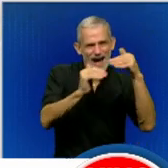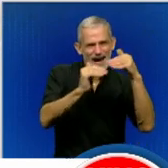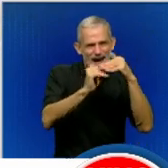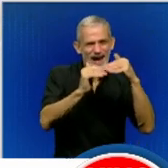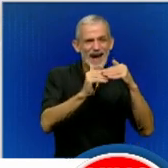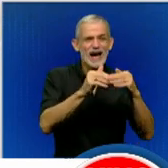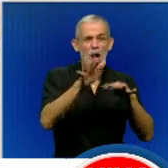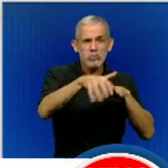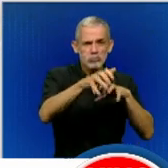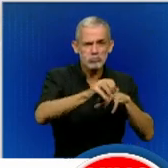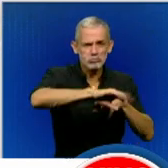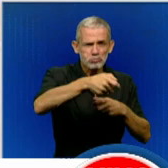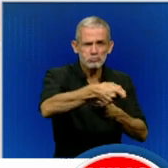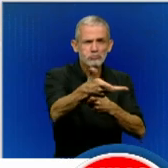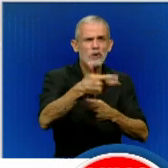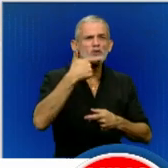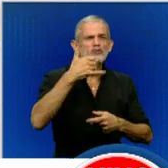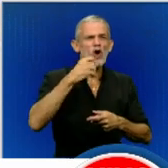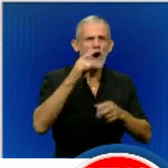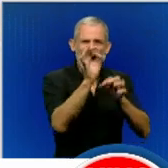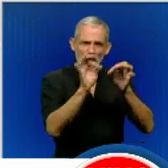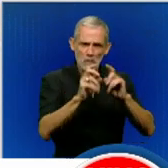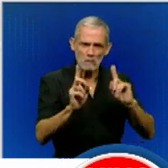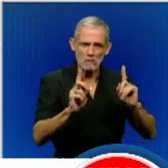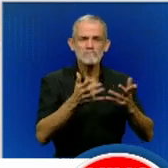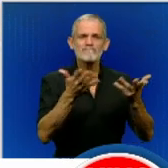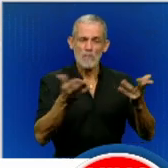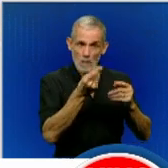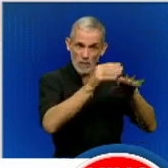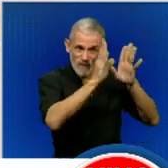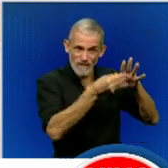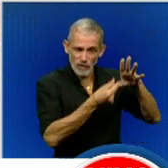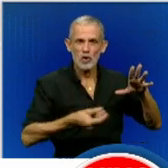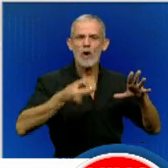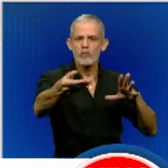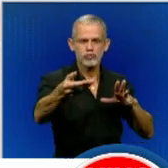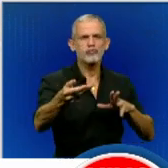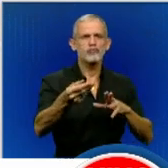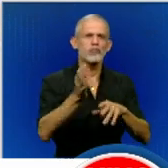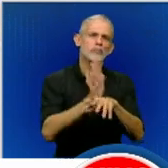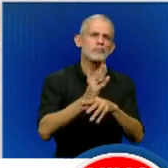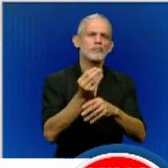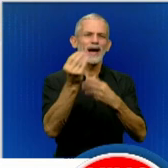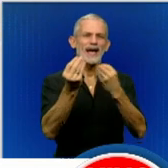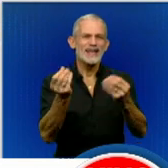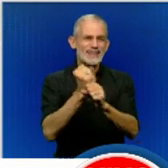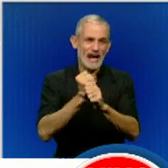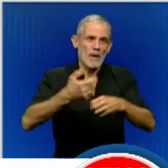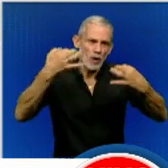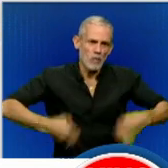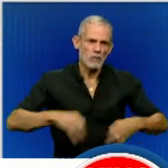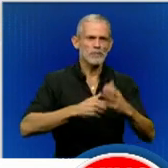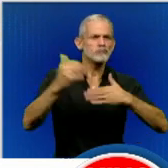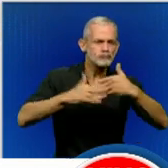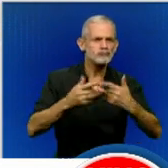se produce soja y en esos municipios llegaban los fondos de la soja y esos fondos significaban trabajo genuino y desarrollo de infraestructura